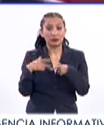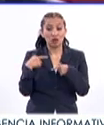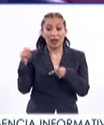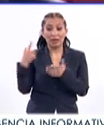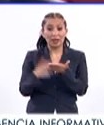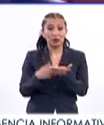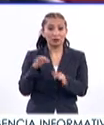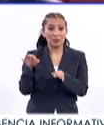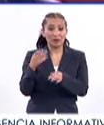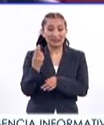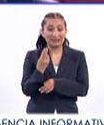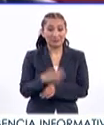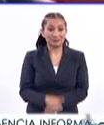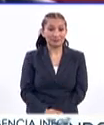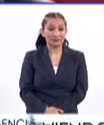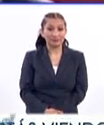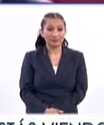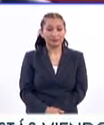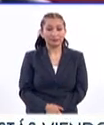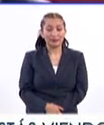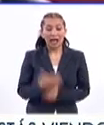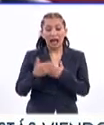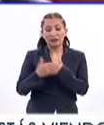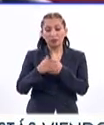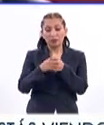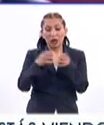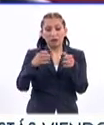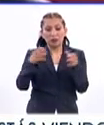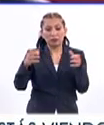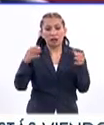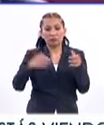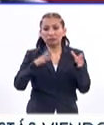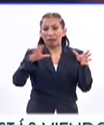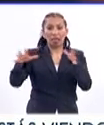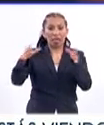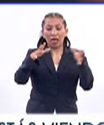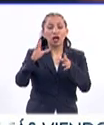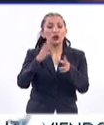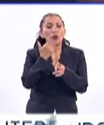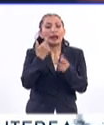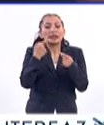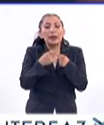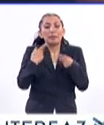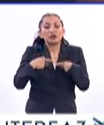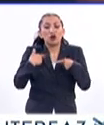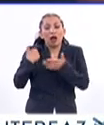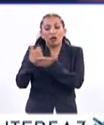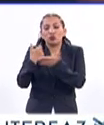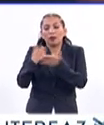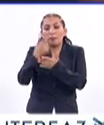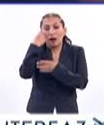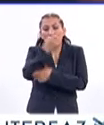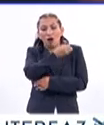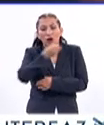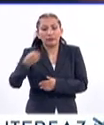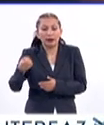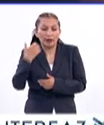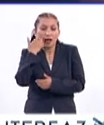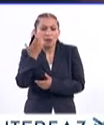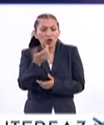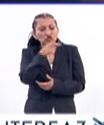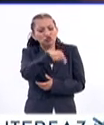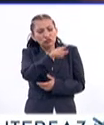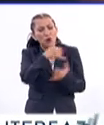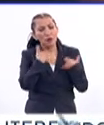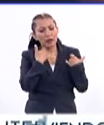personal. El archivo fue creciendo y no hay el personal suficiente. Entonces queremos que